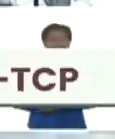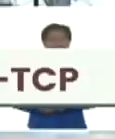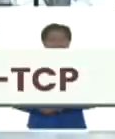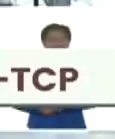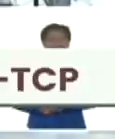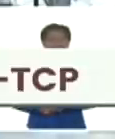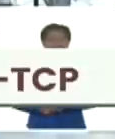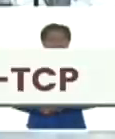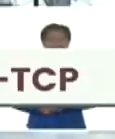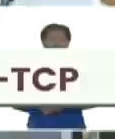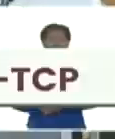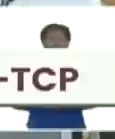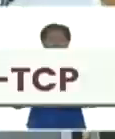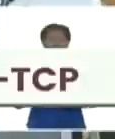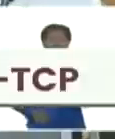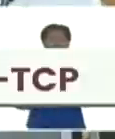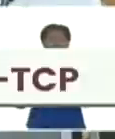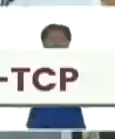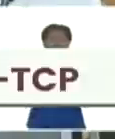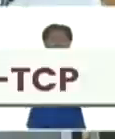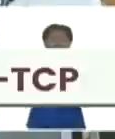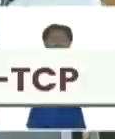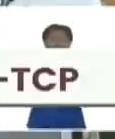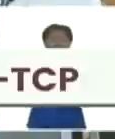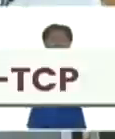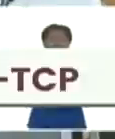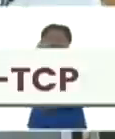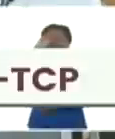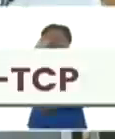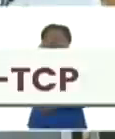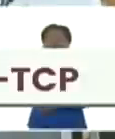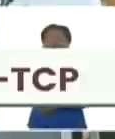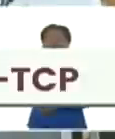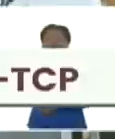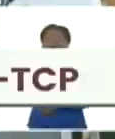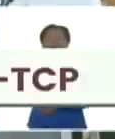sobre Panamá, República Dominicana, lo hacía un recorrido